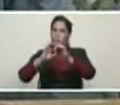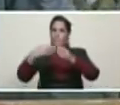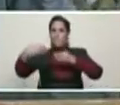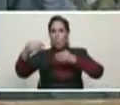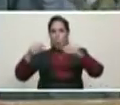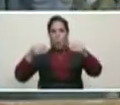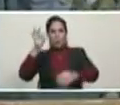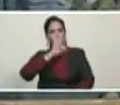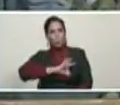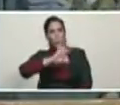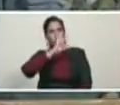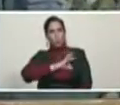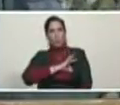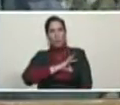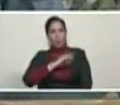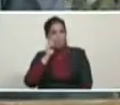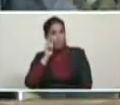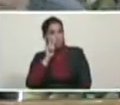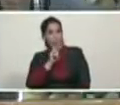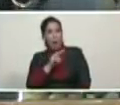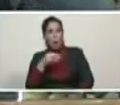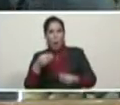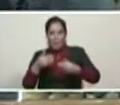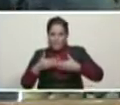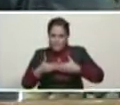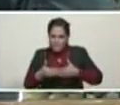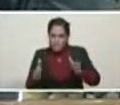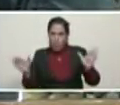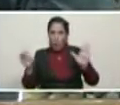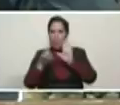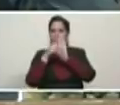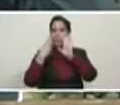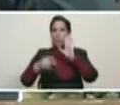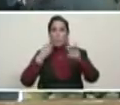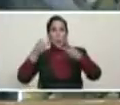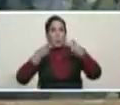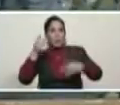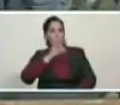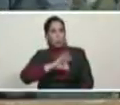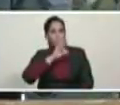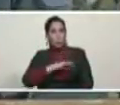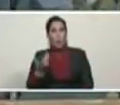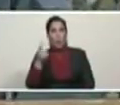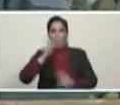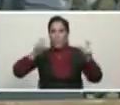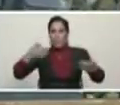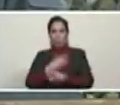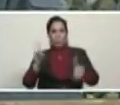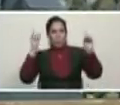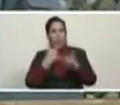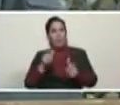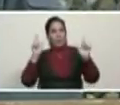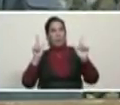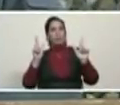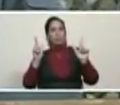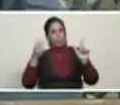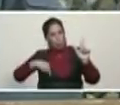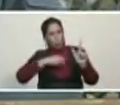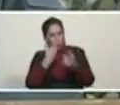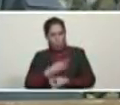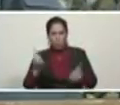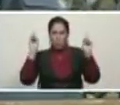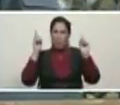social, para ver ampliarse los derechos políticos, civiles, las libertades y la democracia. Eso es lo que queremos, democracia,